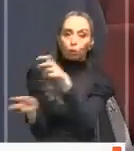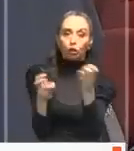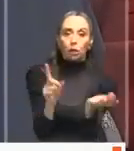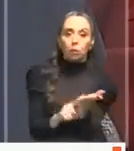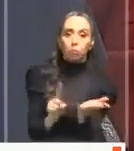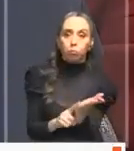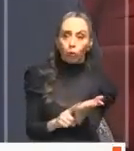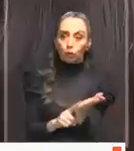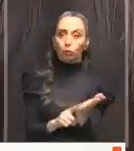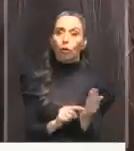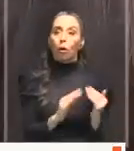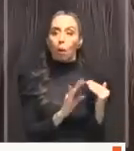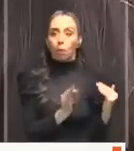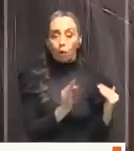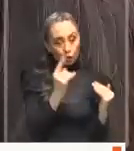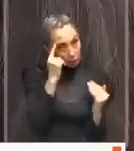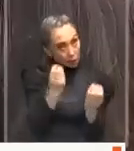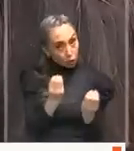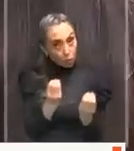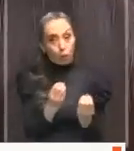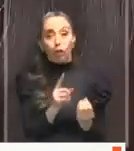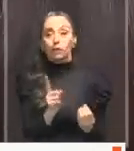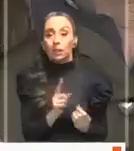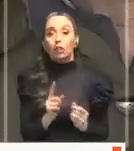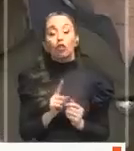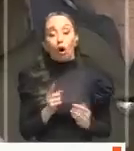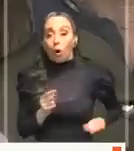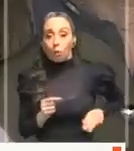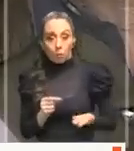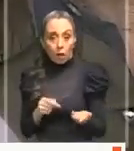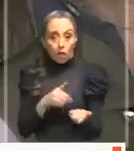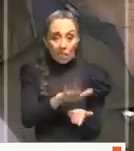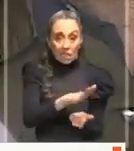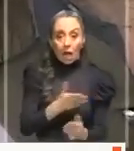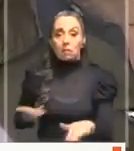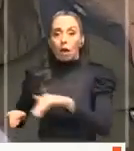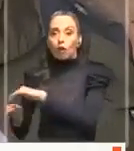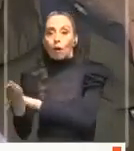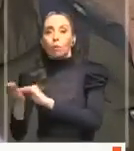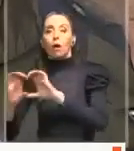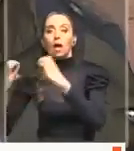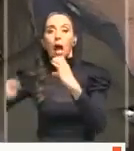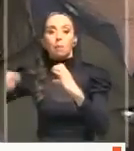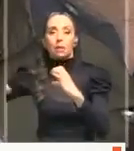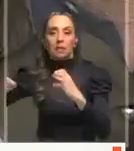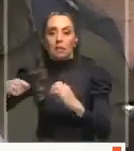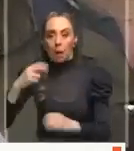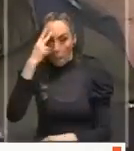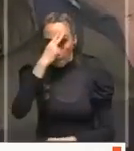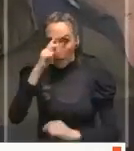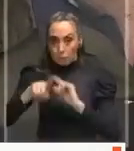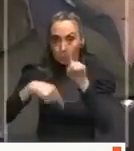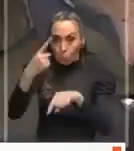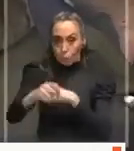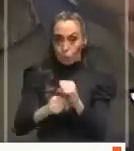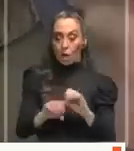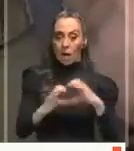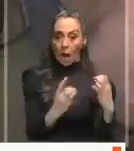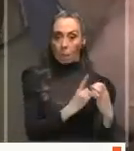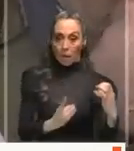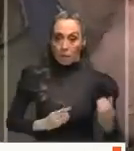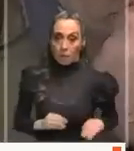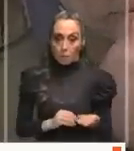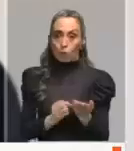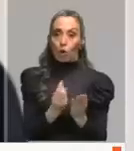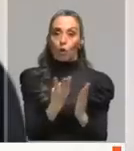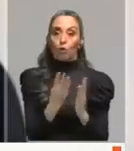nuevos escenarios si no prospera la insistencia en el Senado. Y si no, bueno, nosotros todavía podemos insistir en marzo en la Cámara de Diputados, donde el quórum también